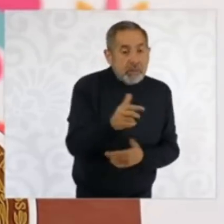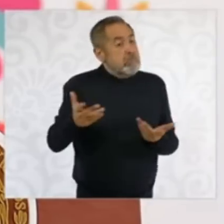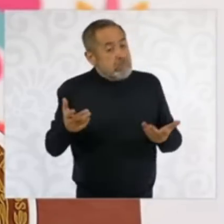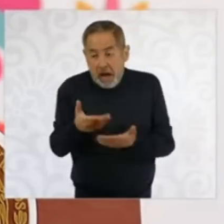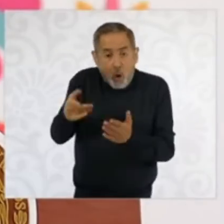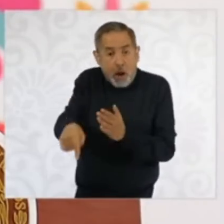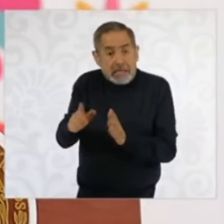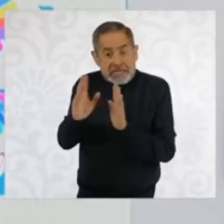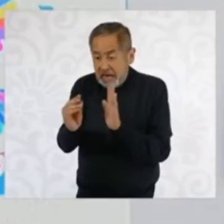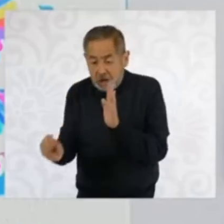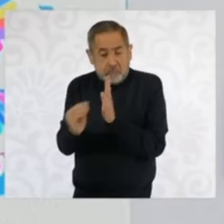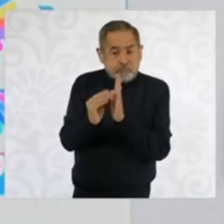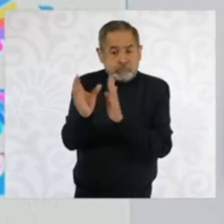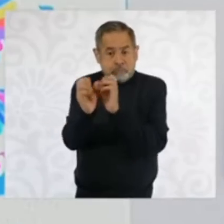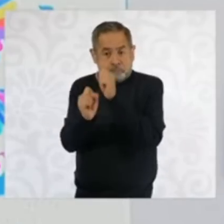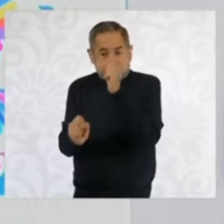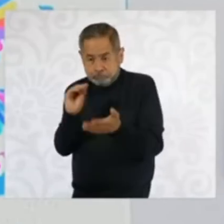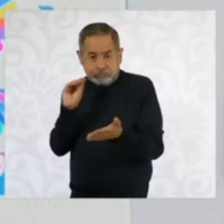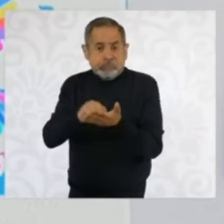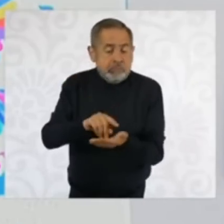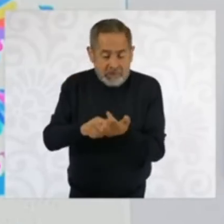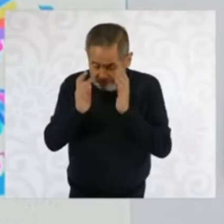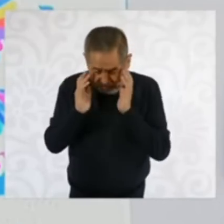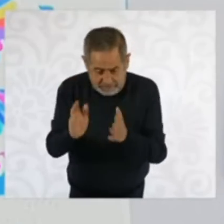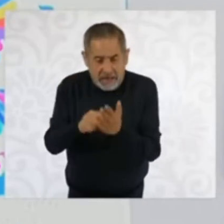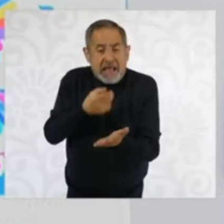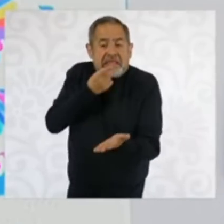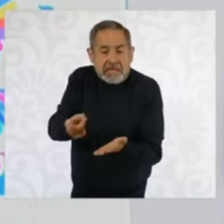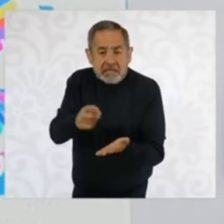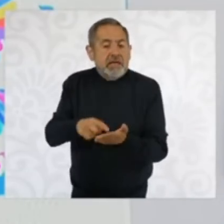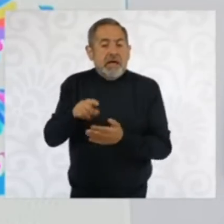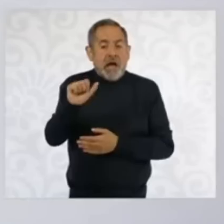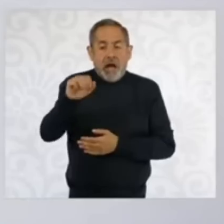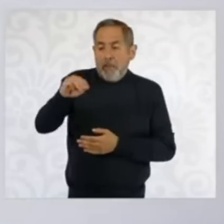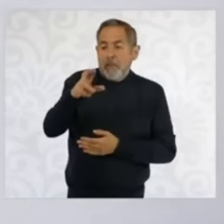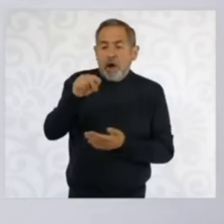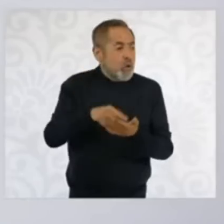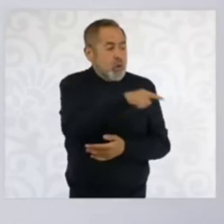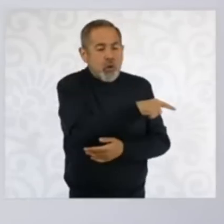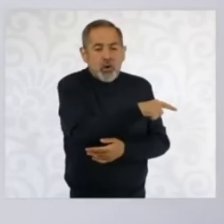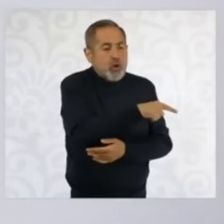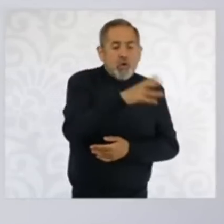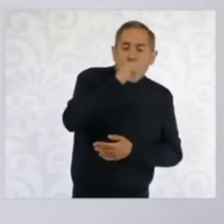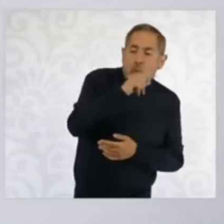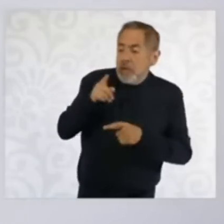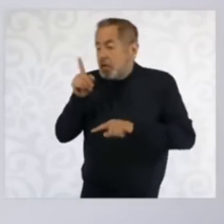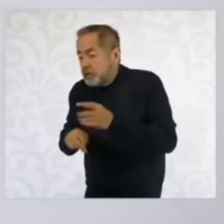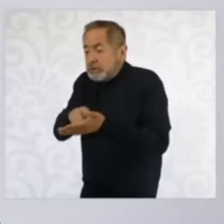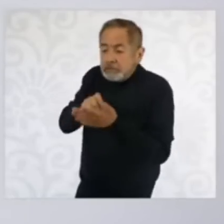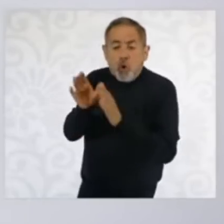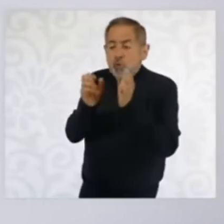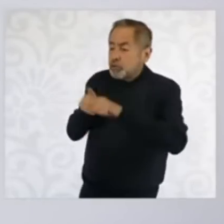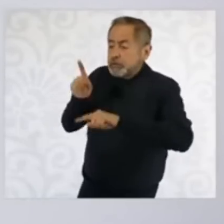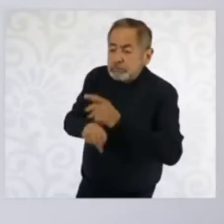constitucional el que el amparo no puede ser parte de la revisión de una reforma constitucional,